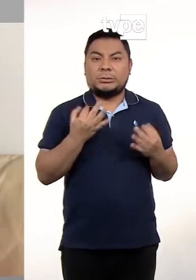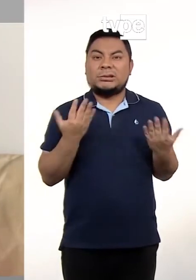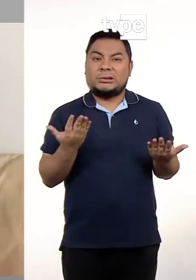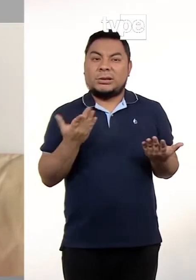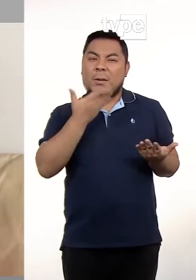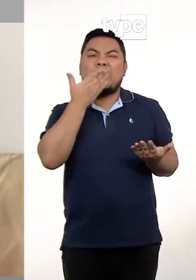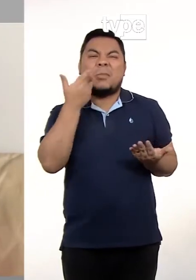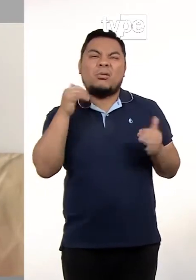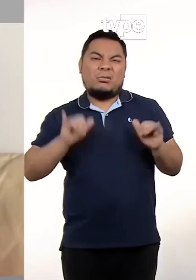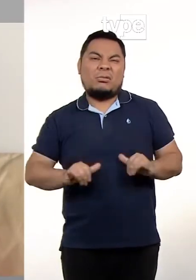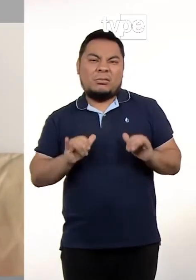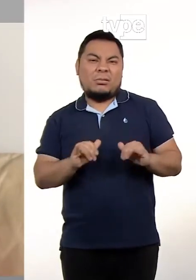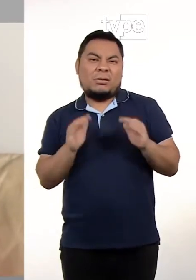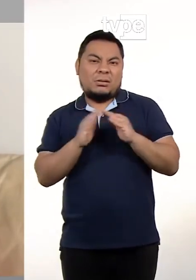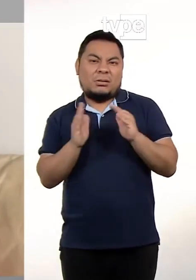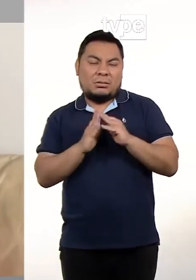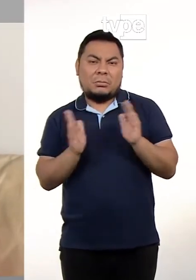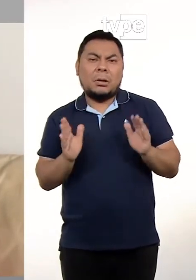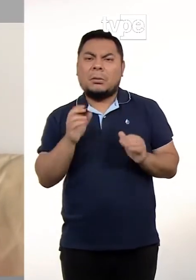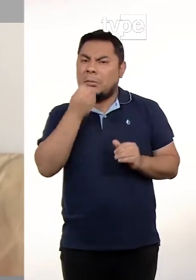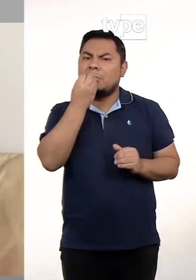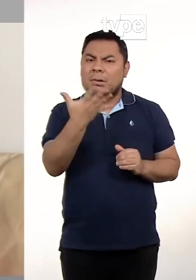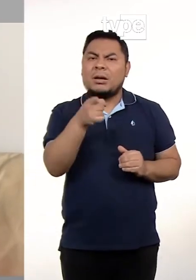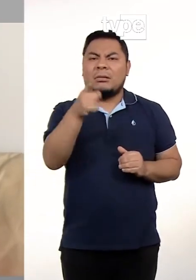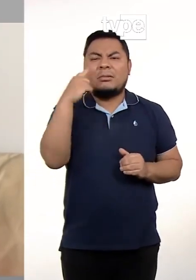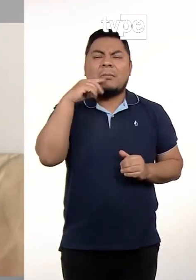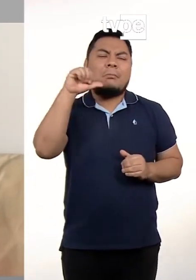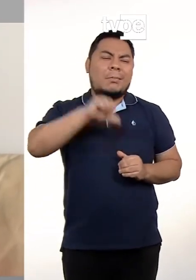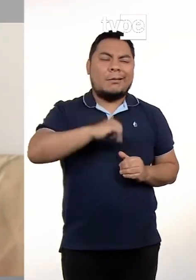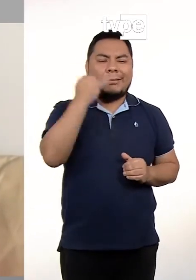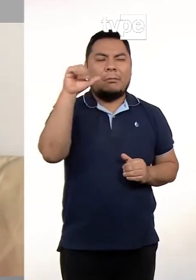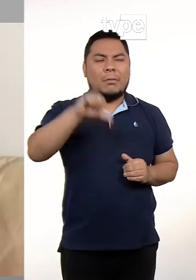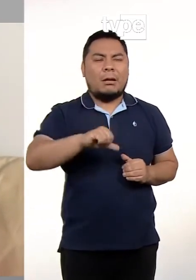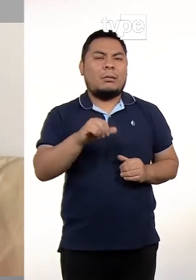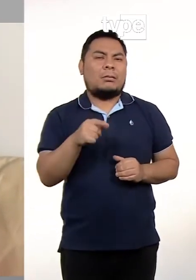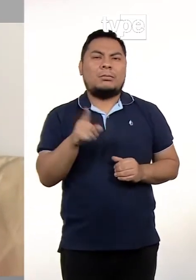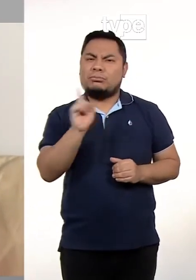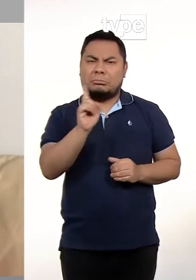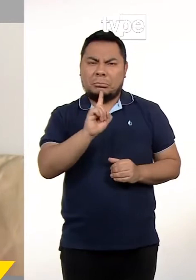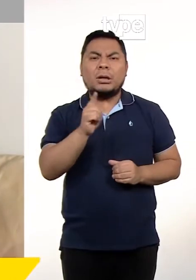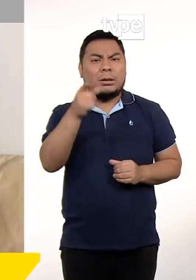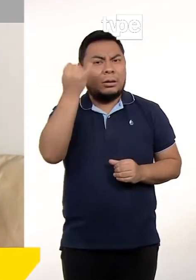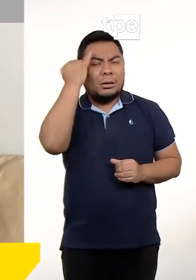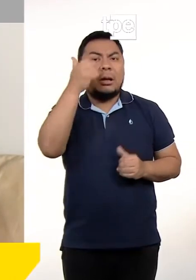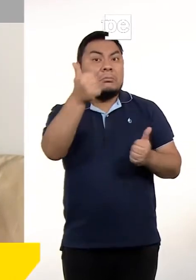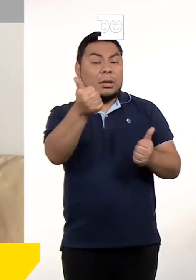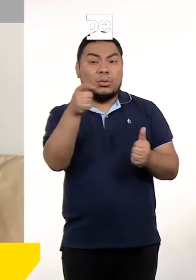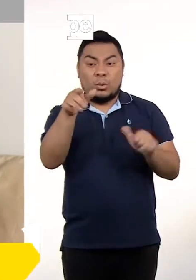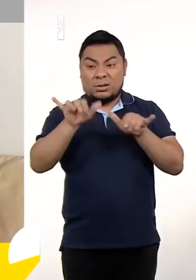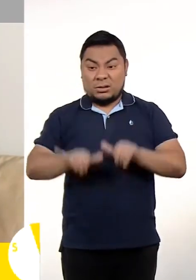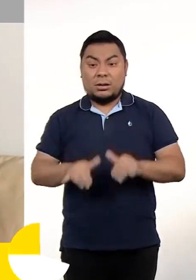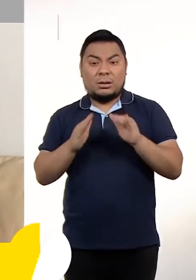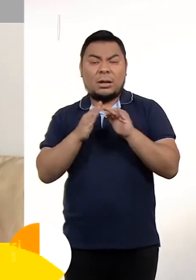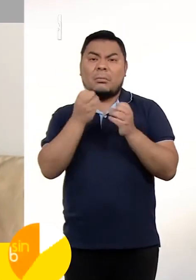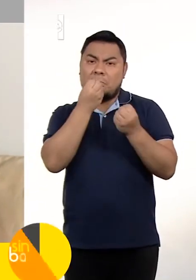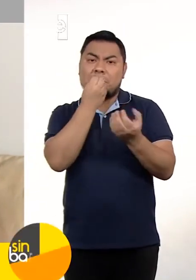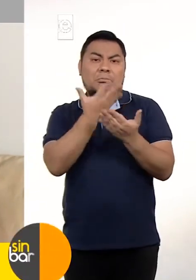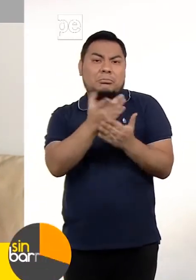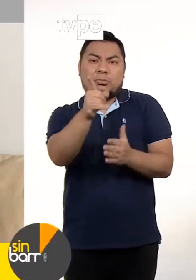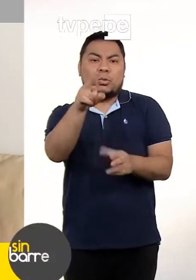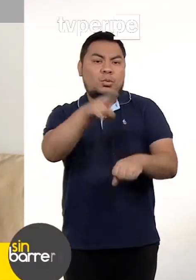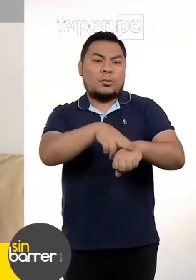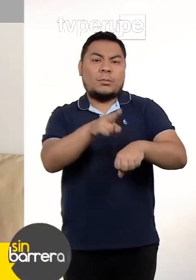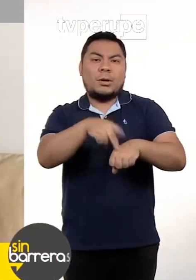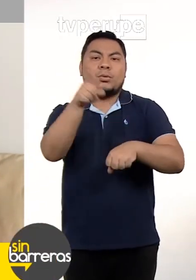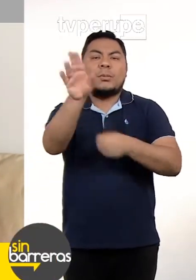decisión también de no salir, que no es una mala idea, para proteger y garantizar la salud y el